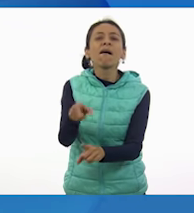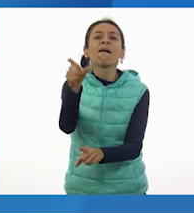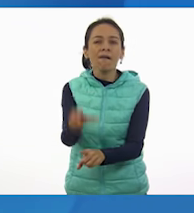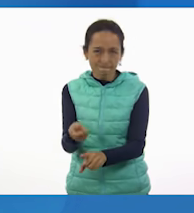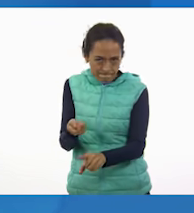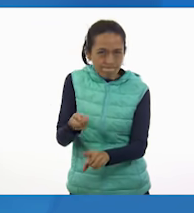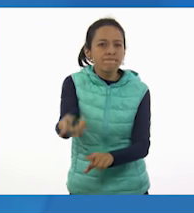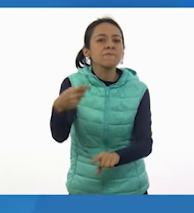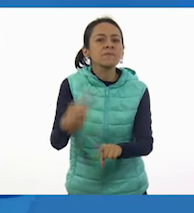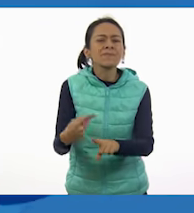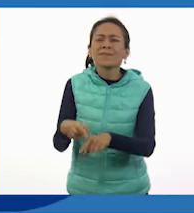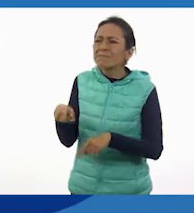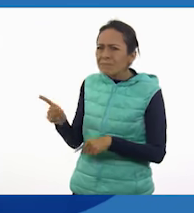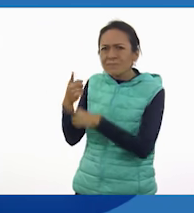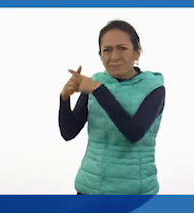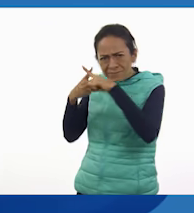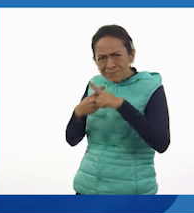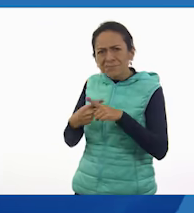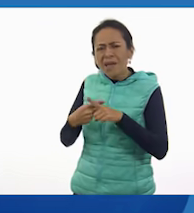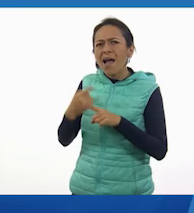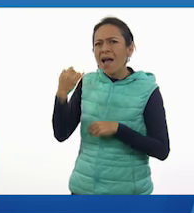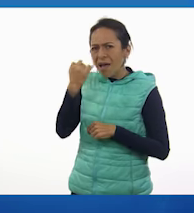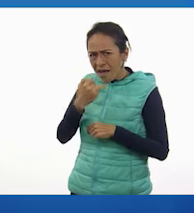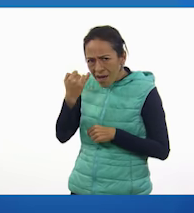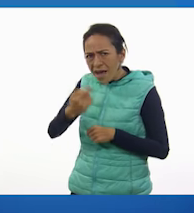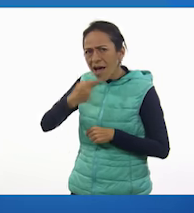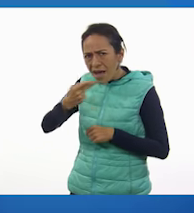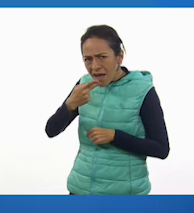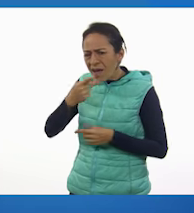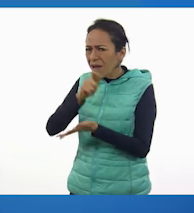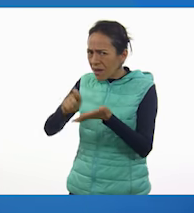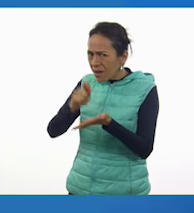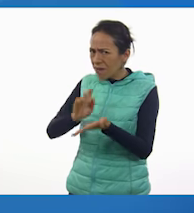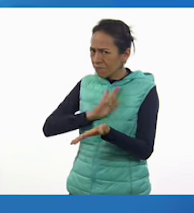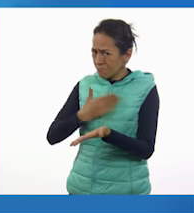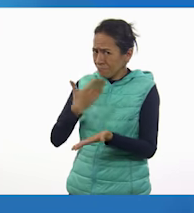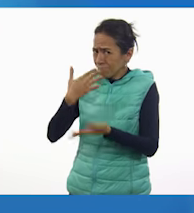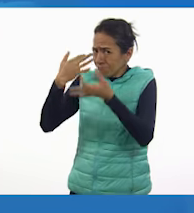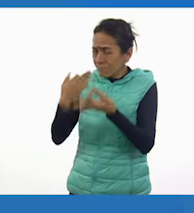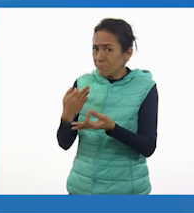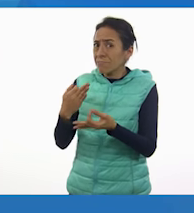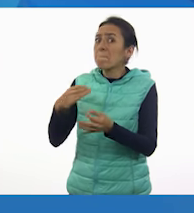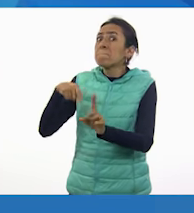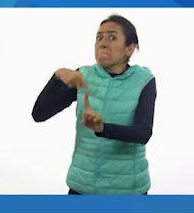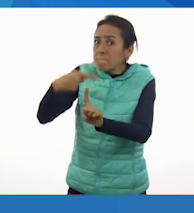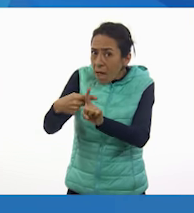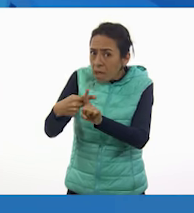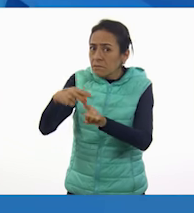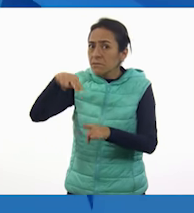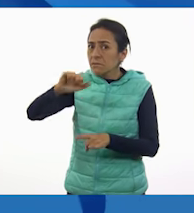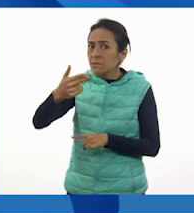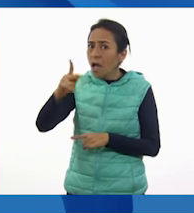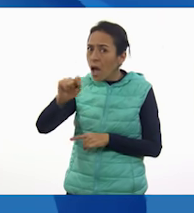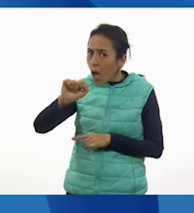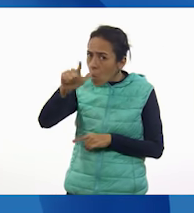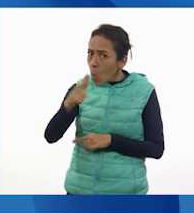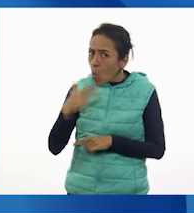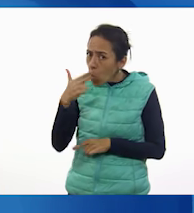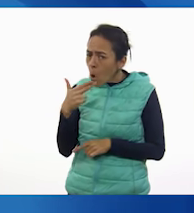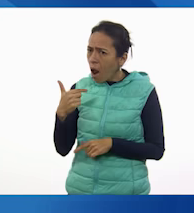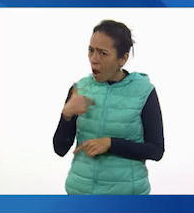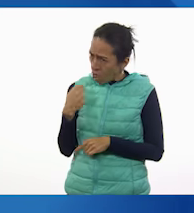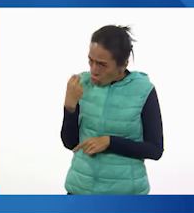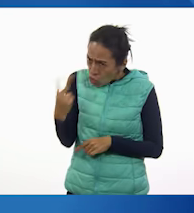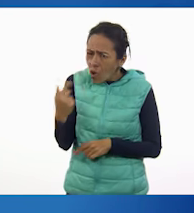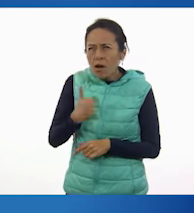habla y escribe muy bien en español. Y además habla náhuatl. A mí me gustaría hablar dos idiomas como ella. ¿Qué idiomas, micho ocho